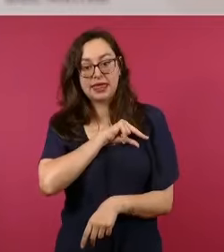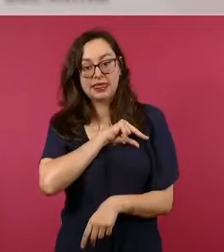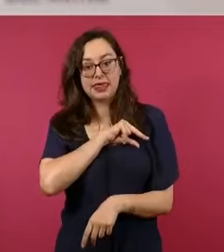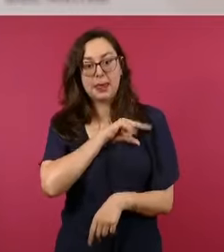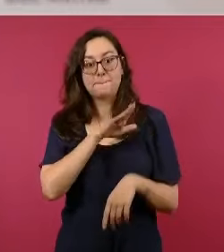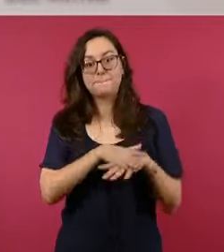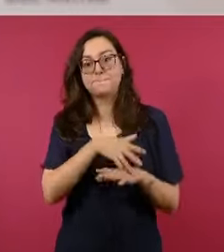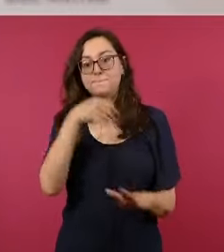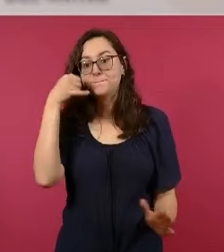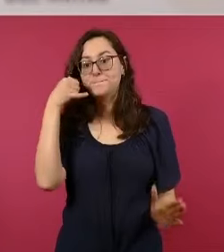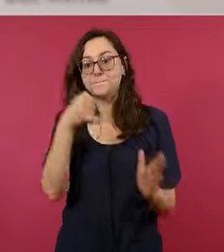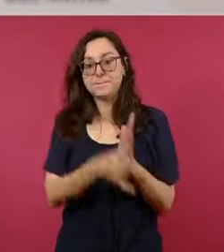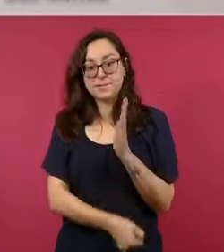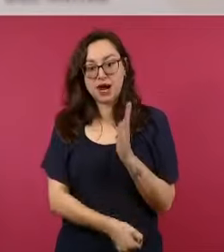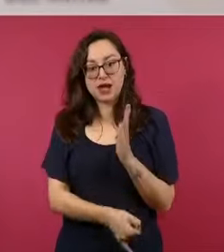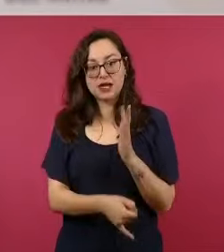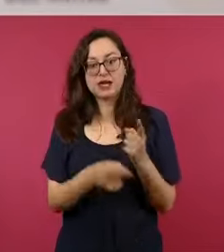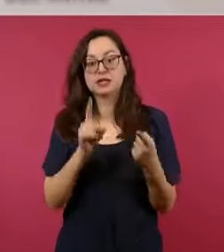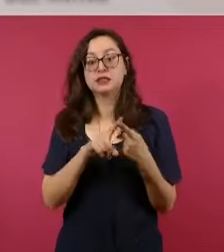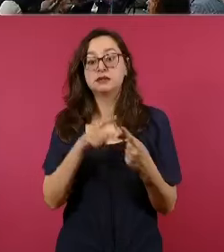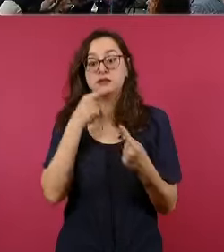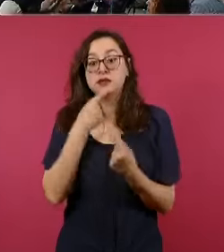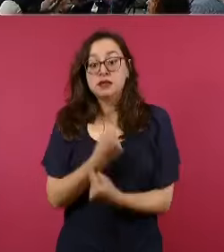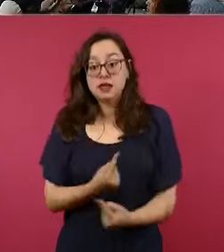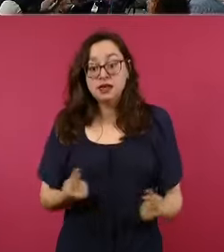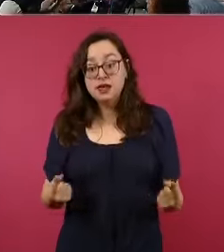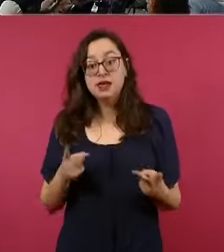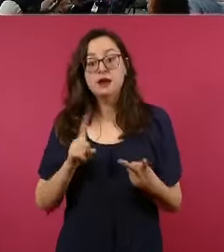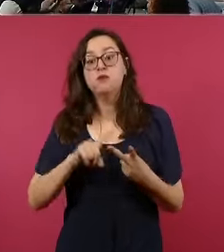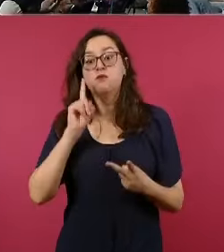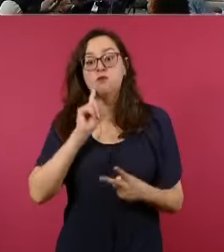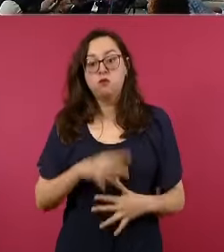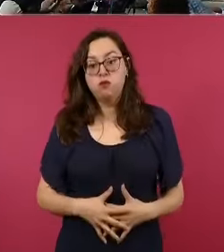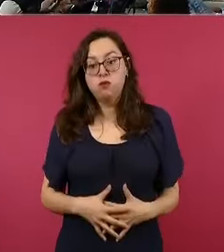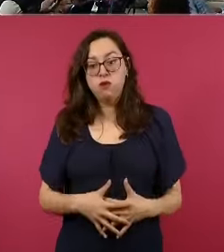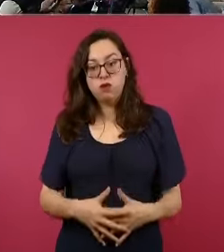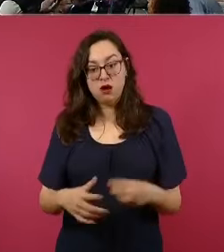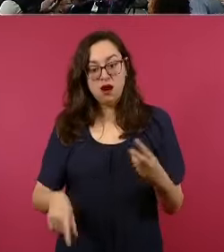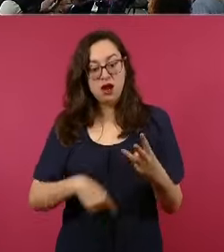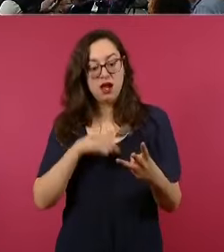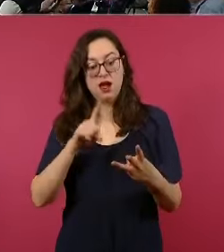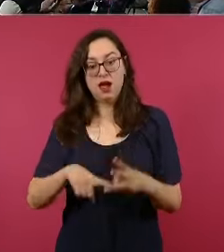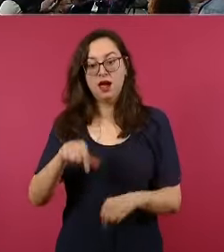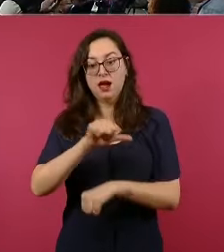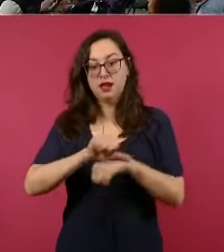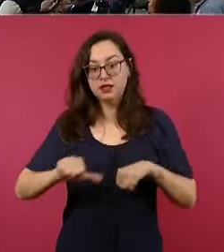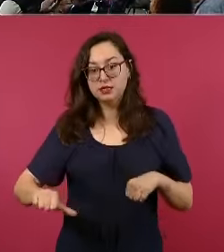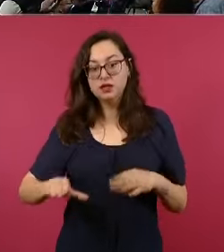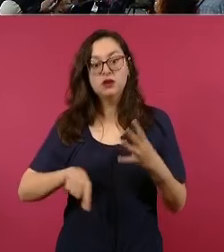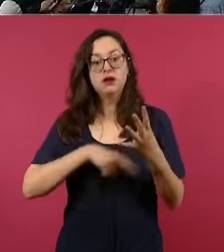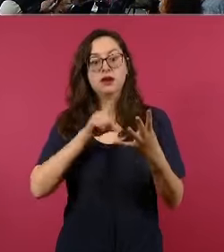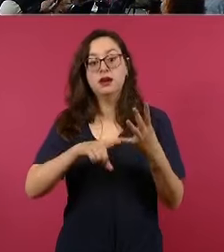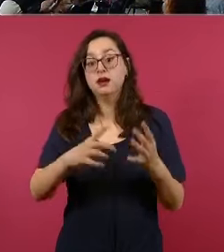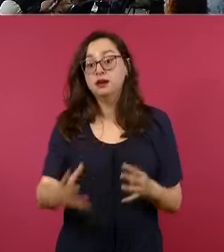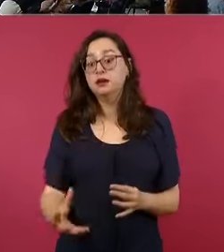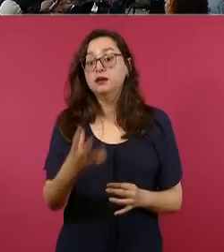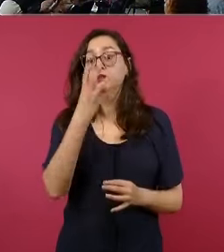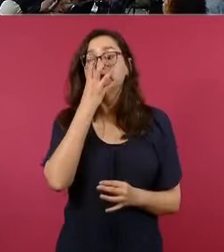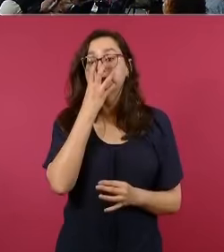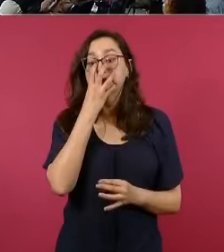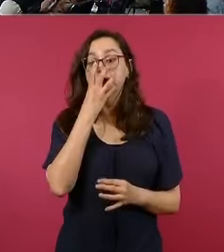necesarias como lo decía aquí el presidente pediatría ginecología cirugía anestesia médicos